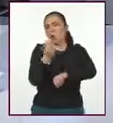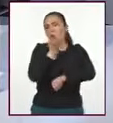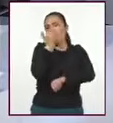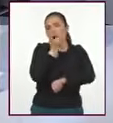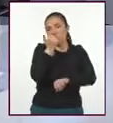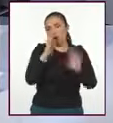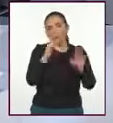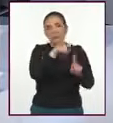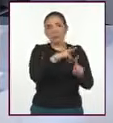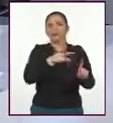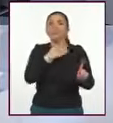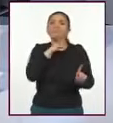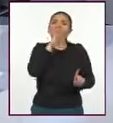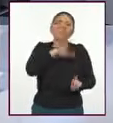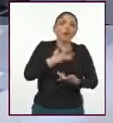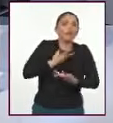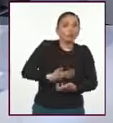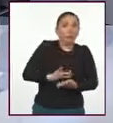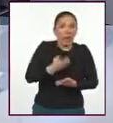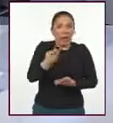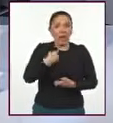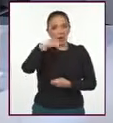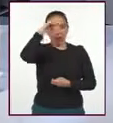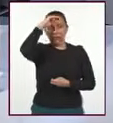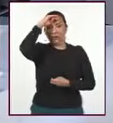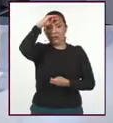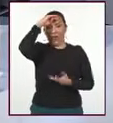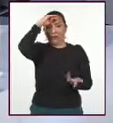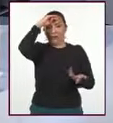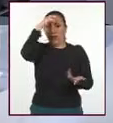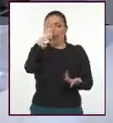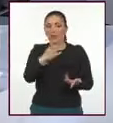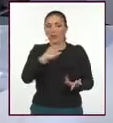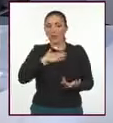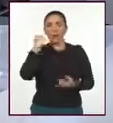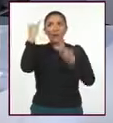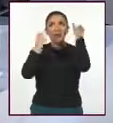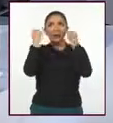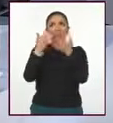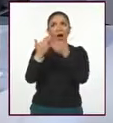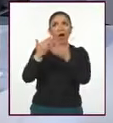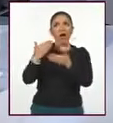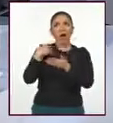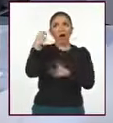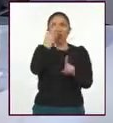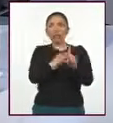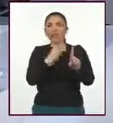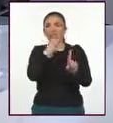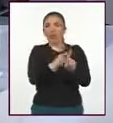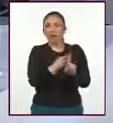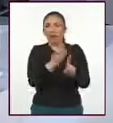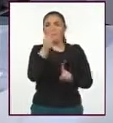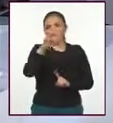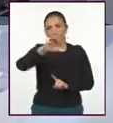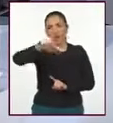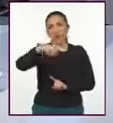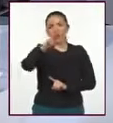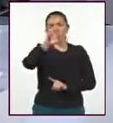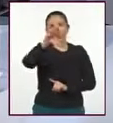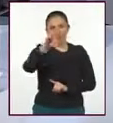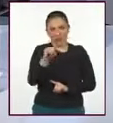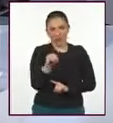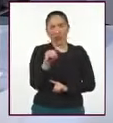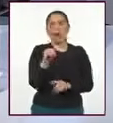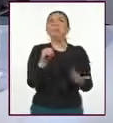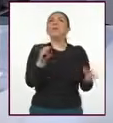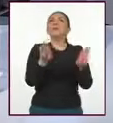o sí, entonces pienso que a lo mejor puede ser un prejuicio que no quisiera, ¿cómo